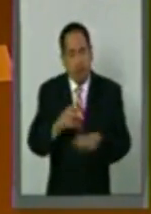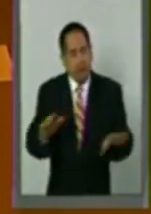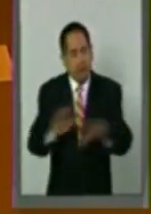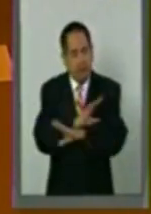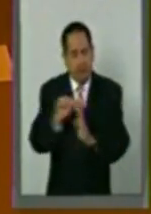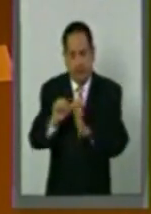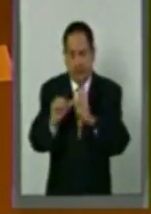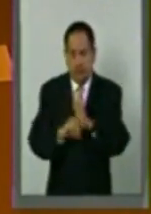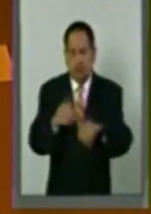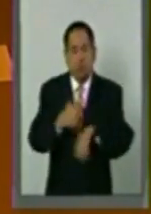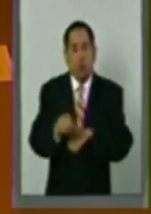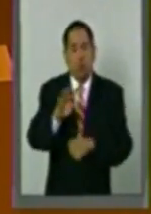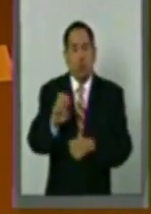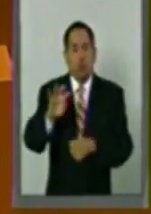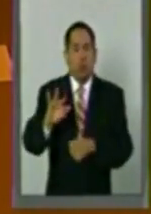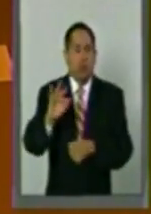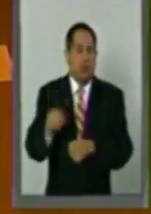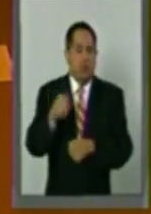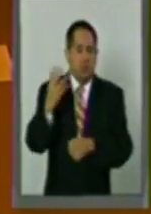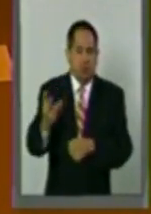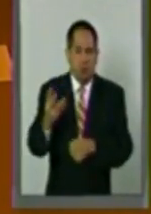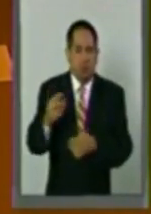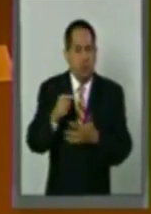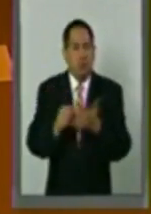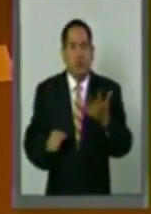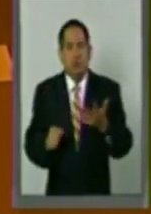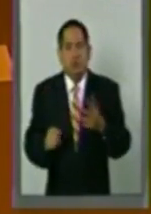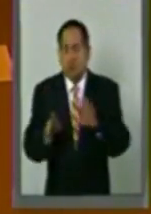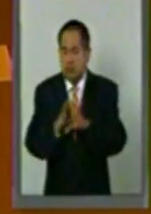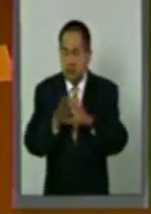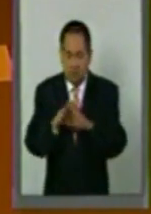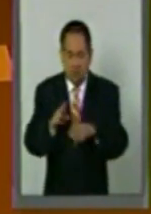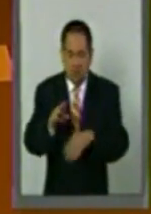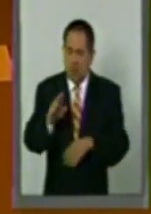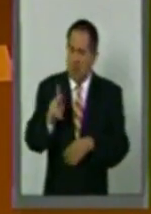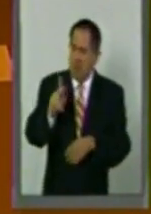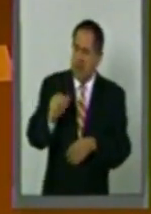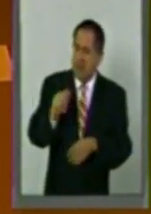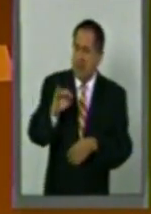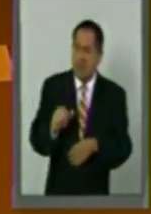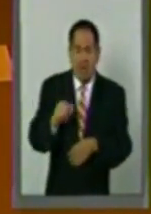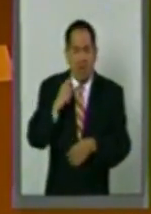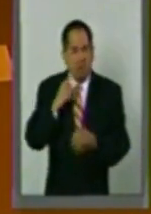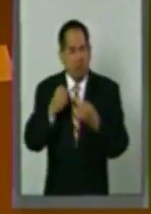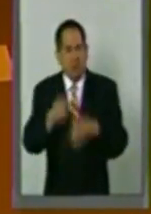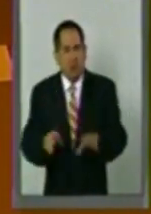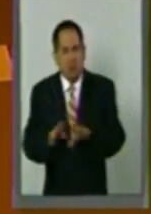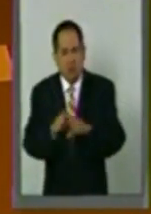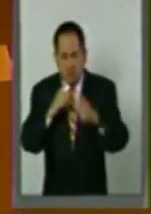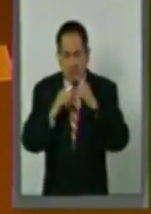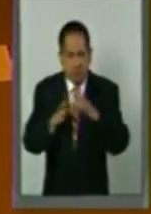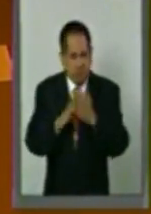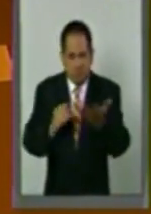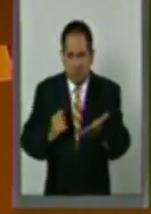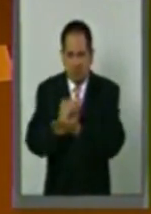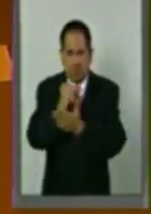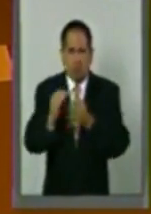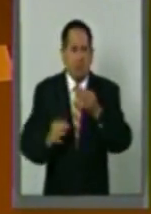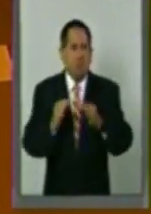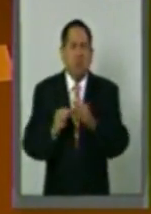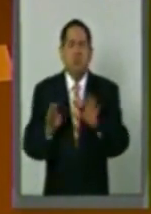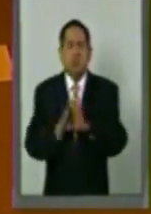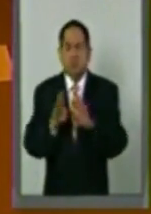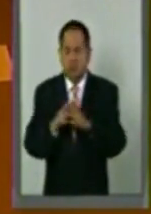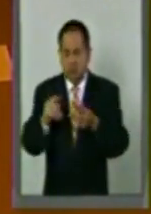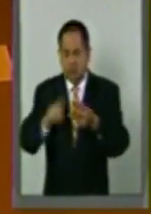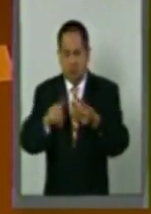artículo 444. La patria potestad se pierde por resolución judicial en la fracción